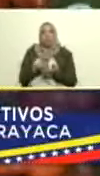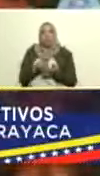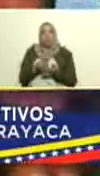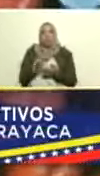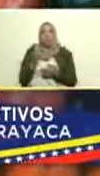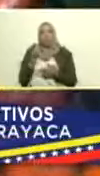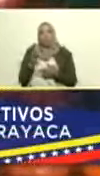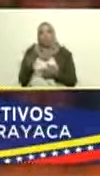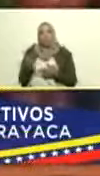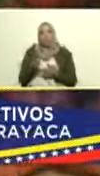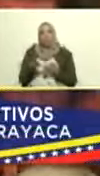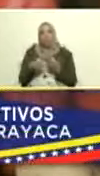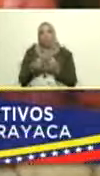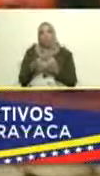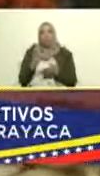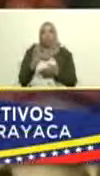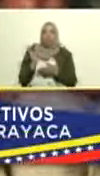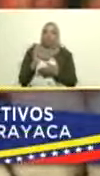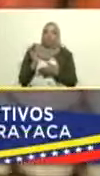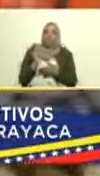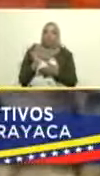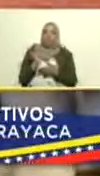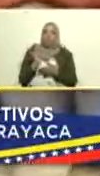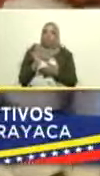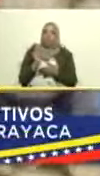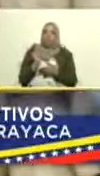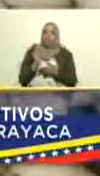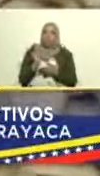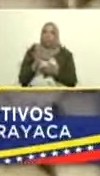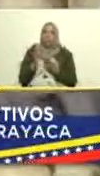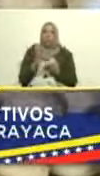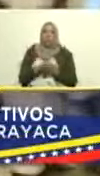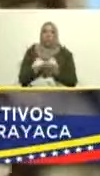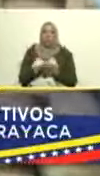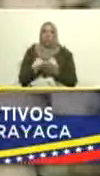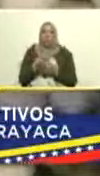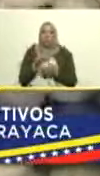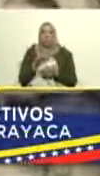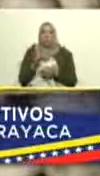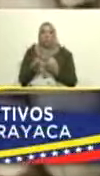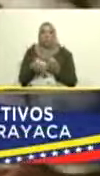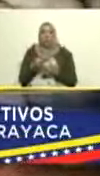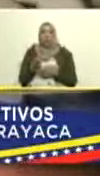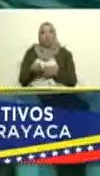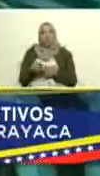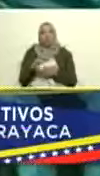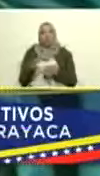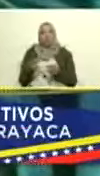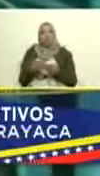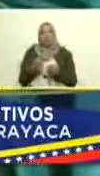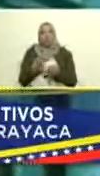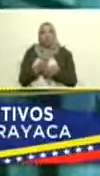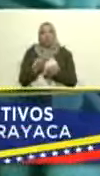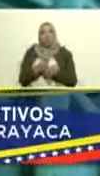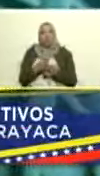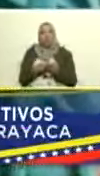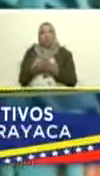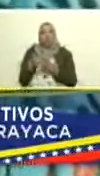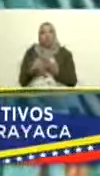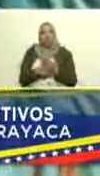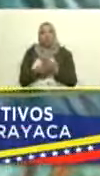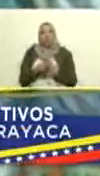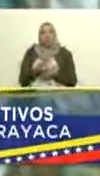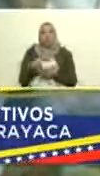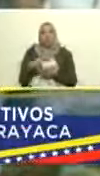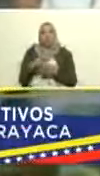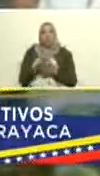¿verdad?, que no lo saludé, y nuestro viceministro, el compañero Gustavo Mata también, que es de la mesa de planificación, y nuestra